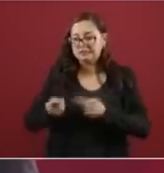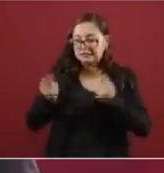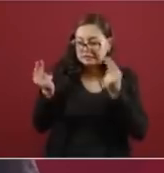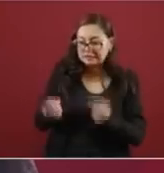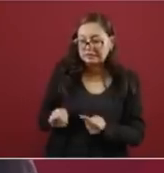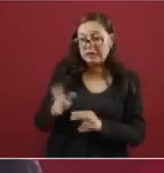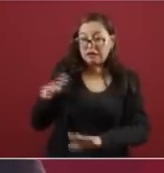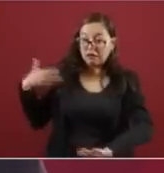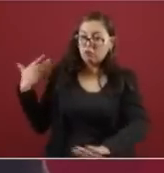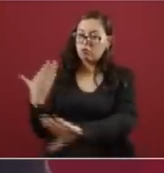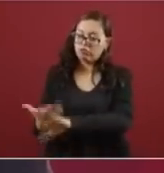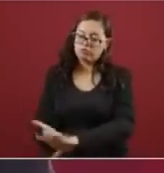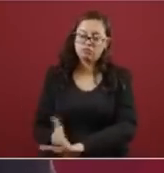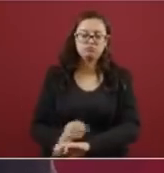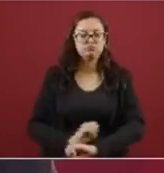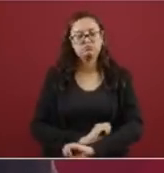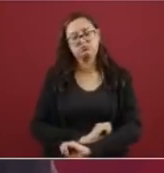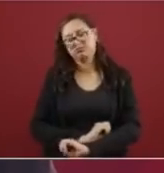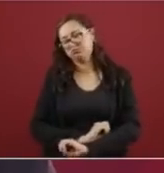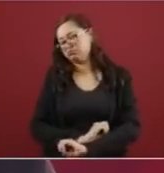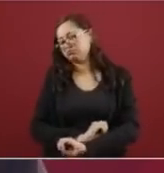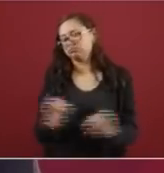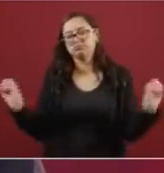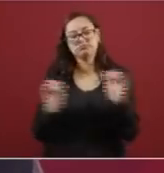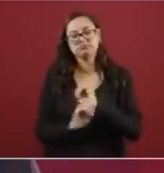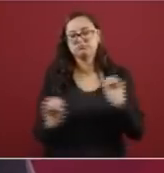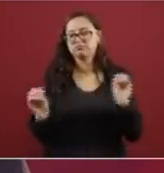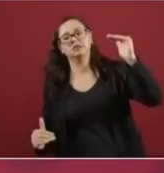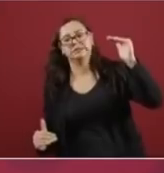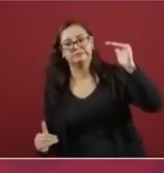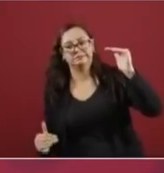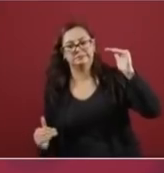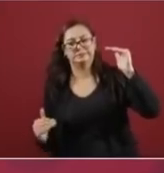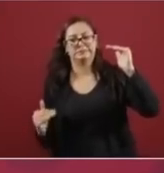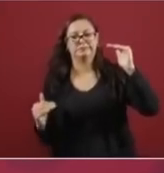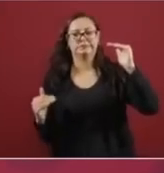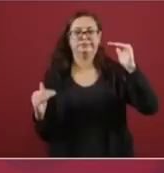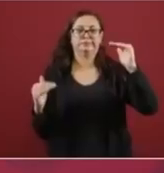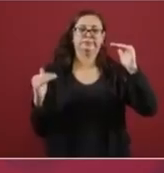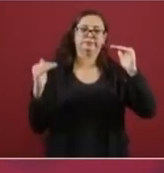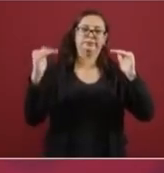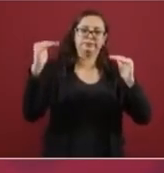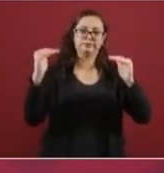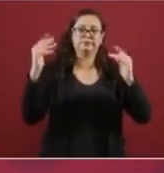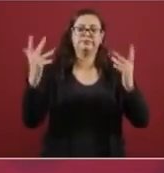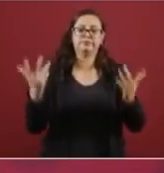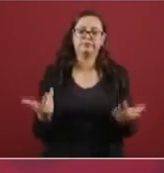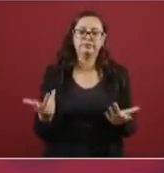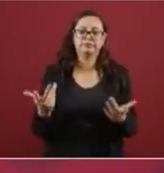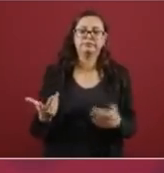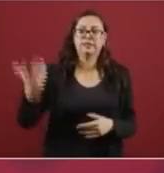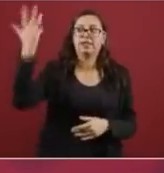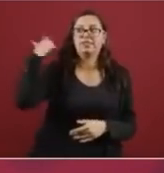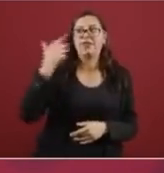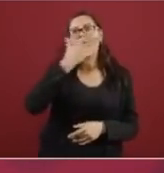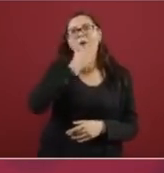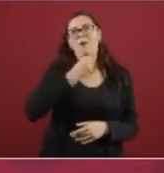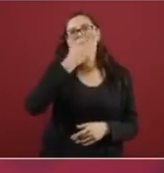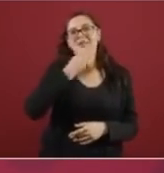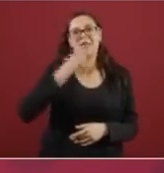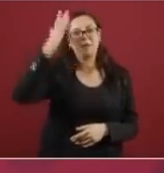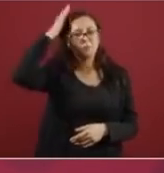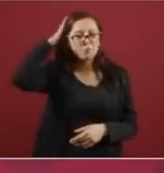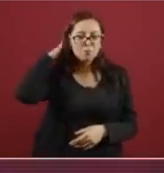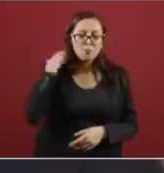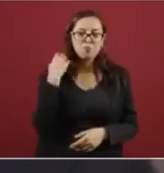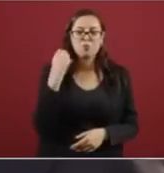necesitado. Al contrario, es para ellos, es llevar a la práctica lo que decía Morelos, que se modere